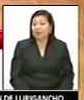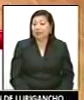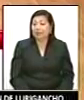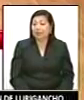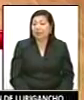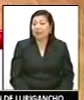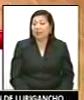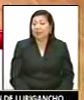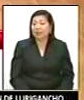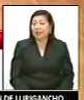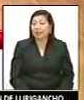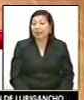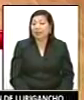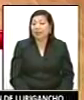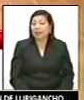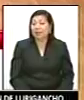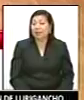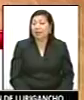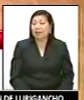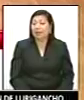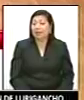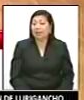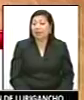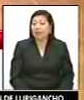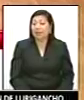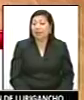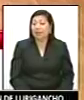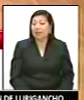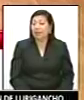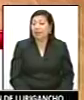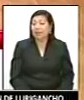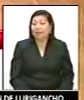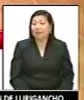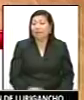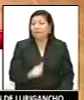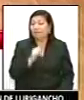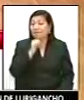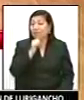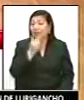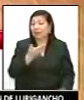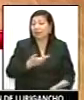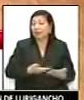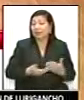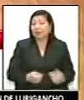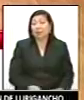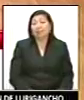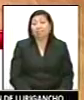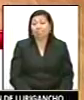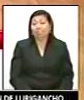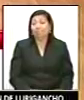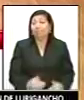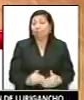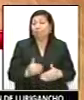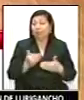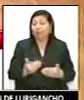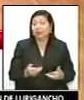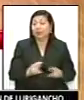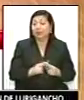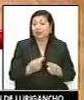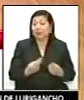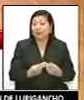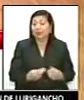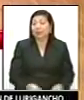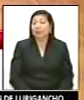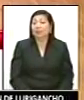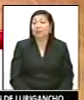gracias, señor congresista Dando Ceballos. No habiendo quórum, vamos a postergar esta sesión,